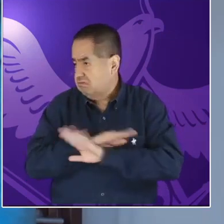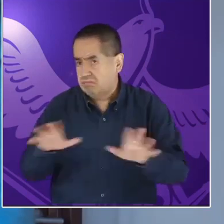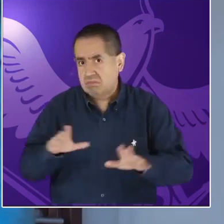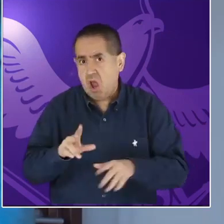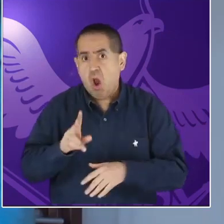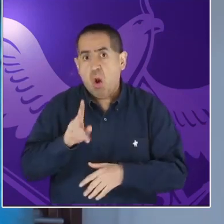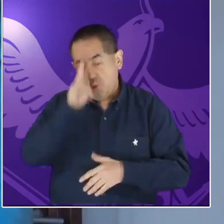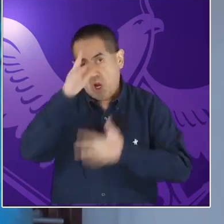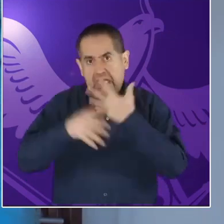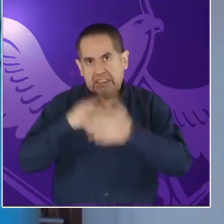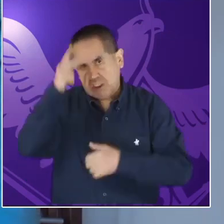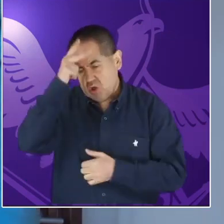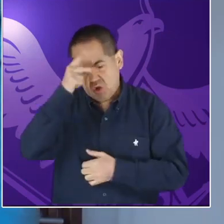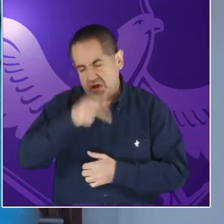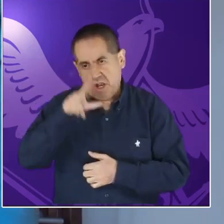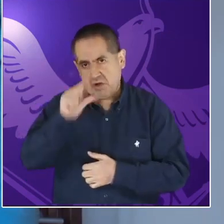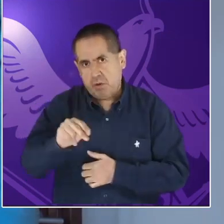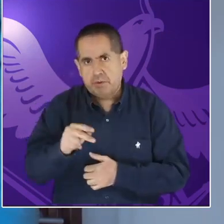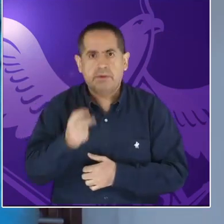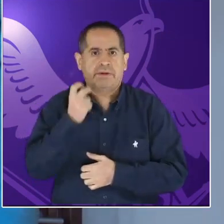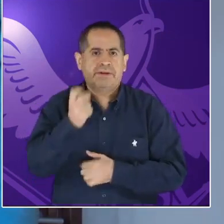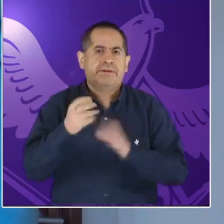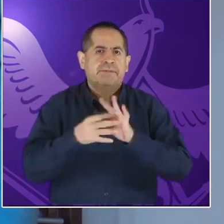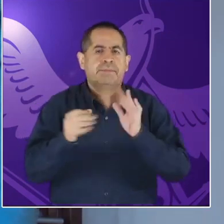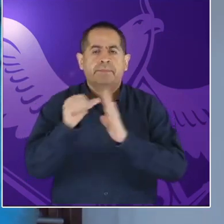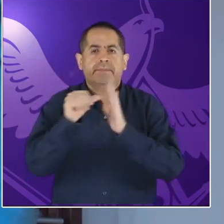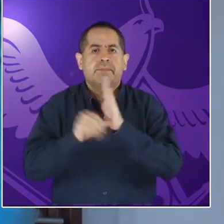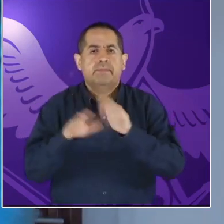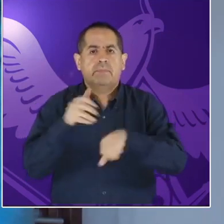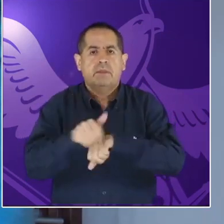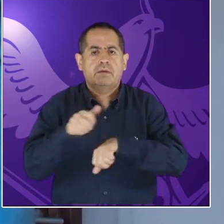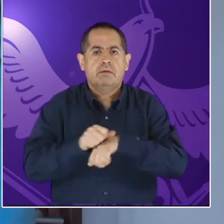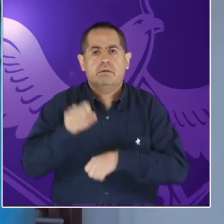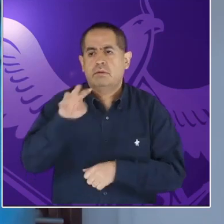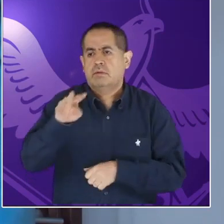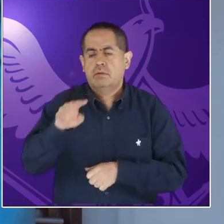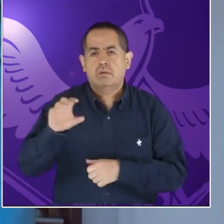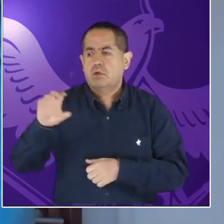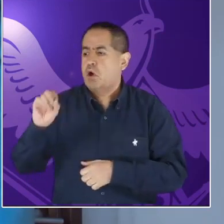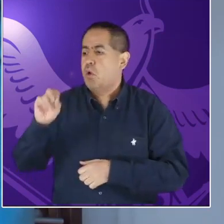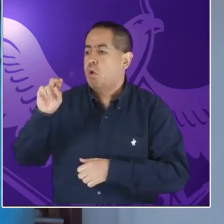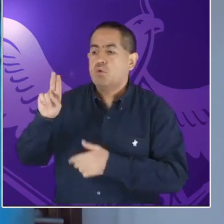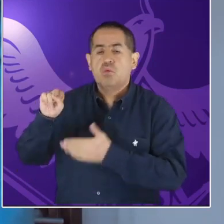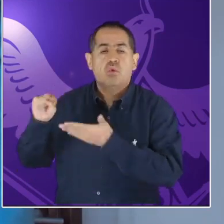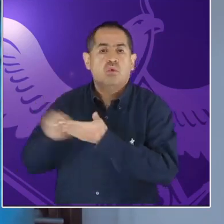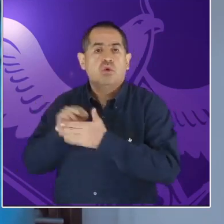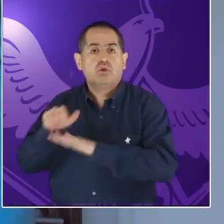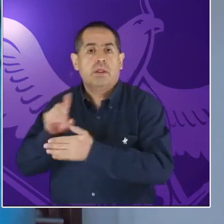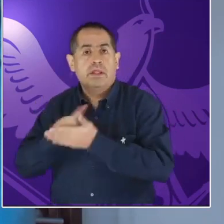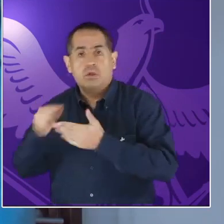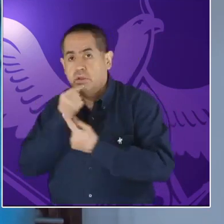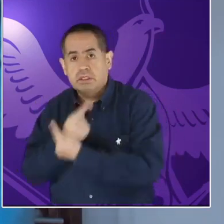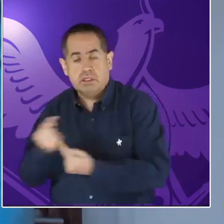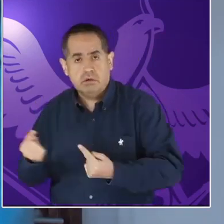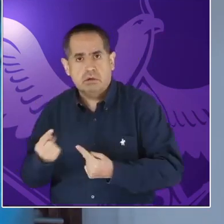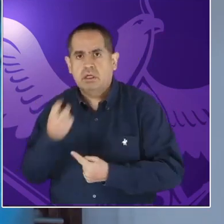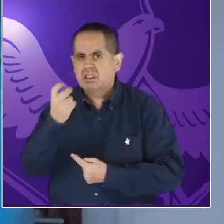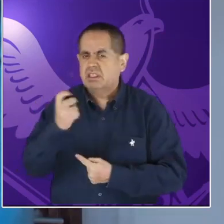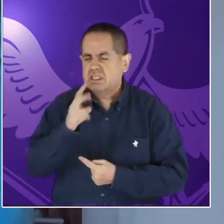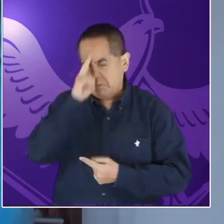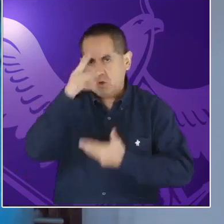¿verdad?, violencia psicológica. Entonces, a la luz de lo dispuesto en el artículo 19 de la Convención sobre los Derechos del Niño, sí